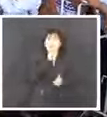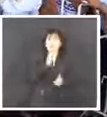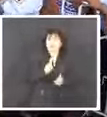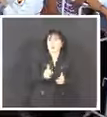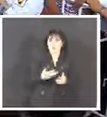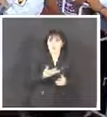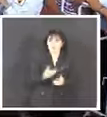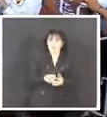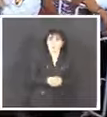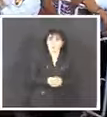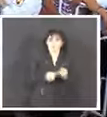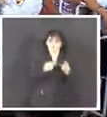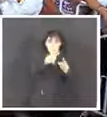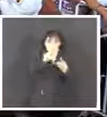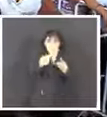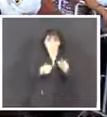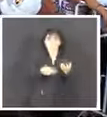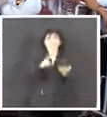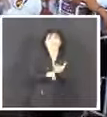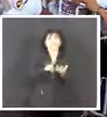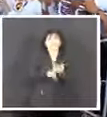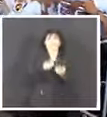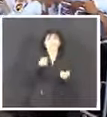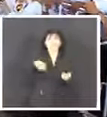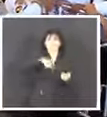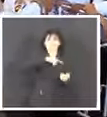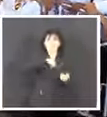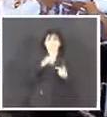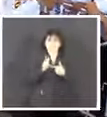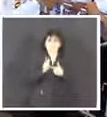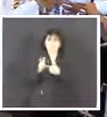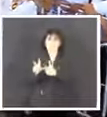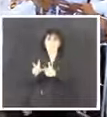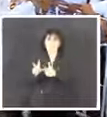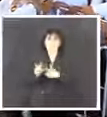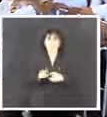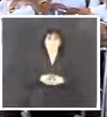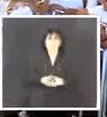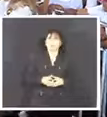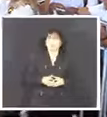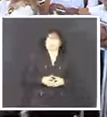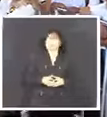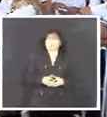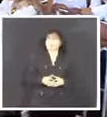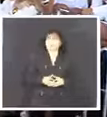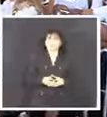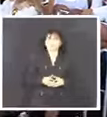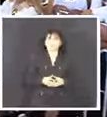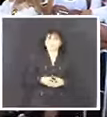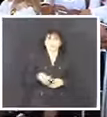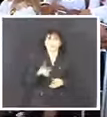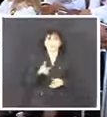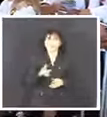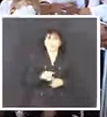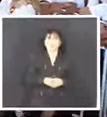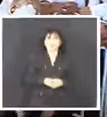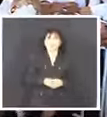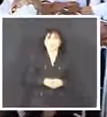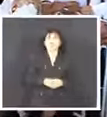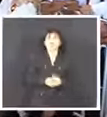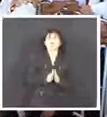los que vamos a seguir gobernando. Pero además, que quede claro, vamos